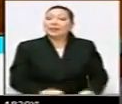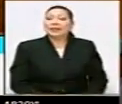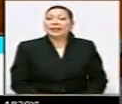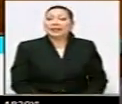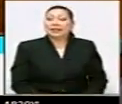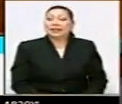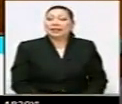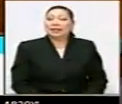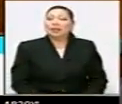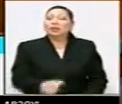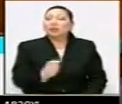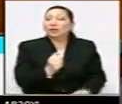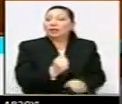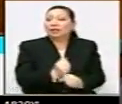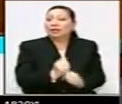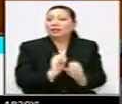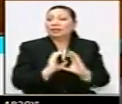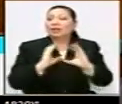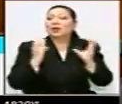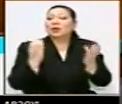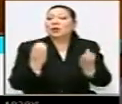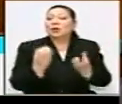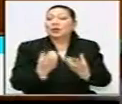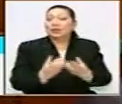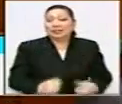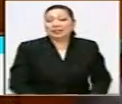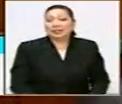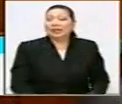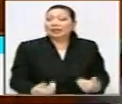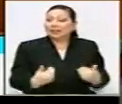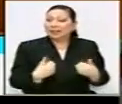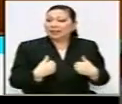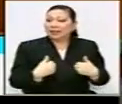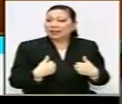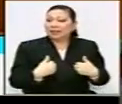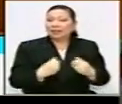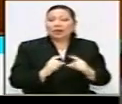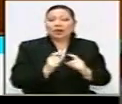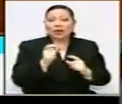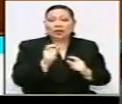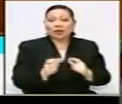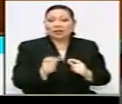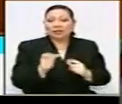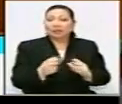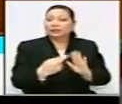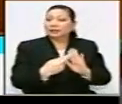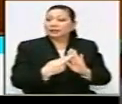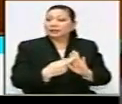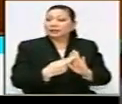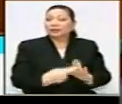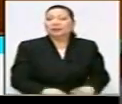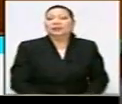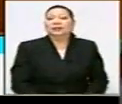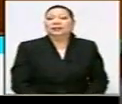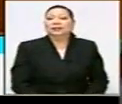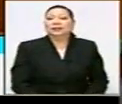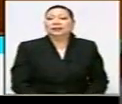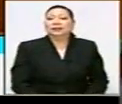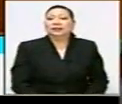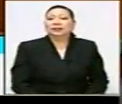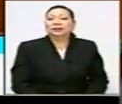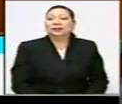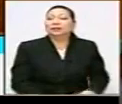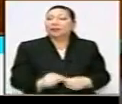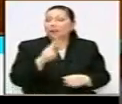de proteger la función congresal, la función que cumplimos los congresistas en la representación de